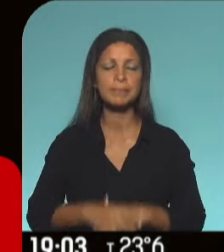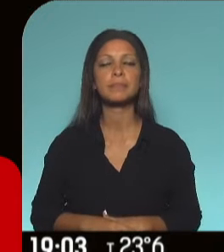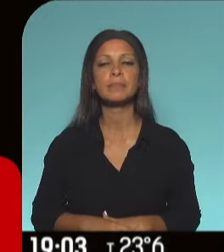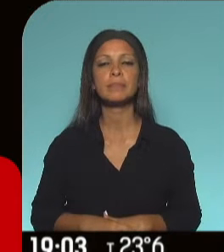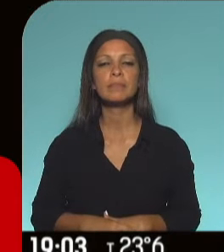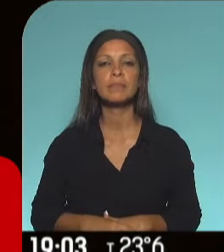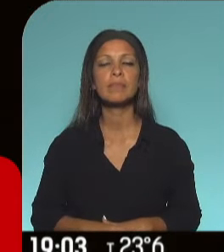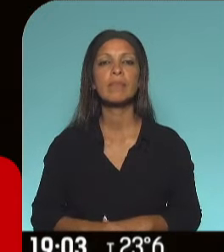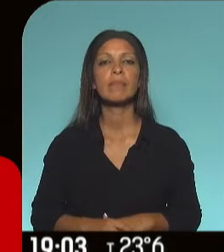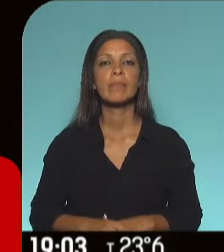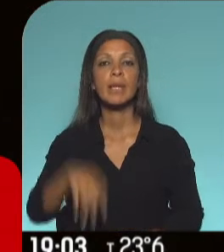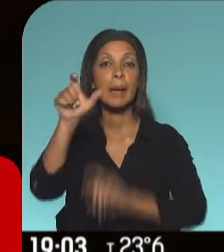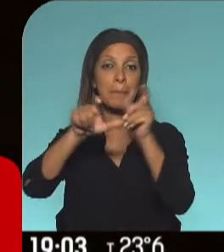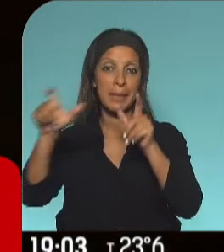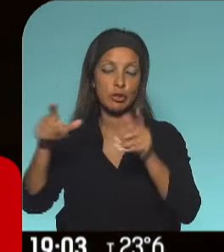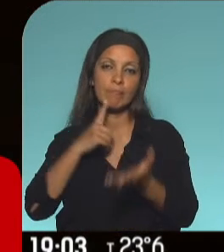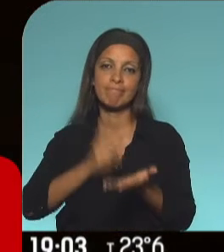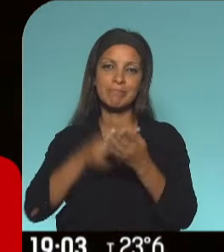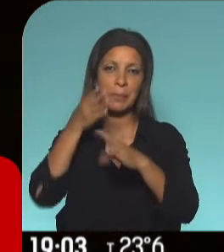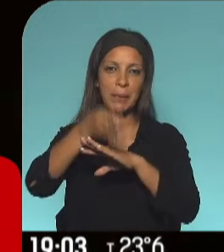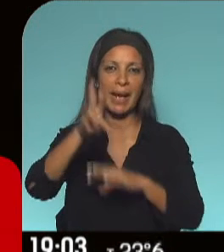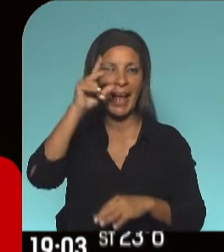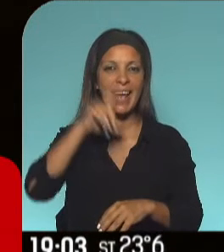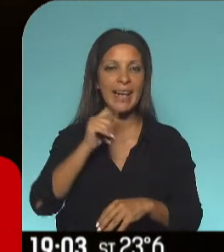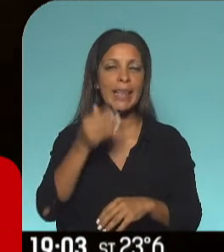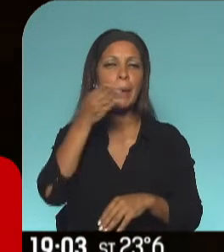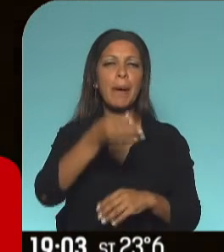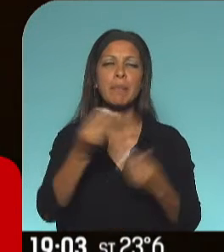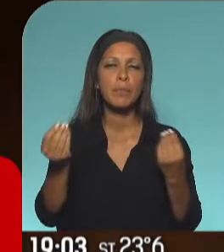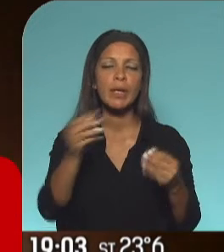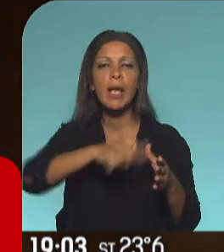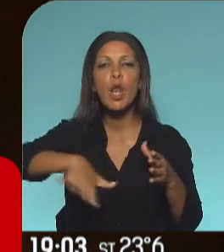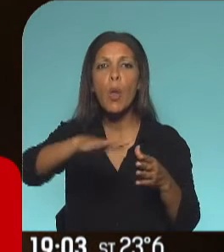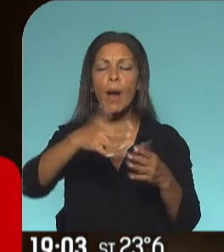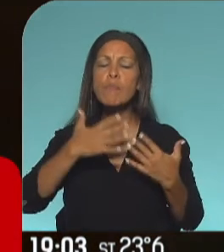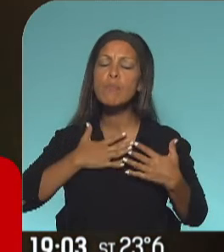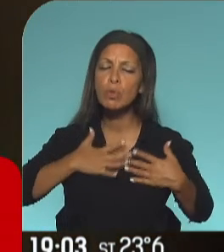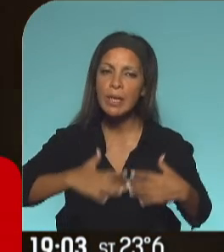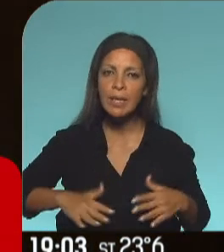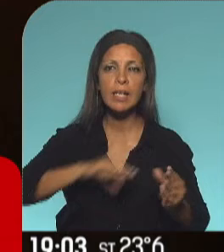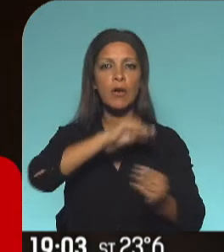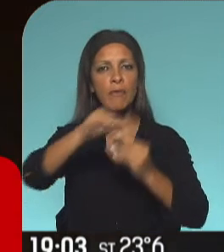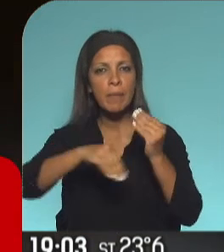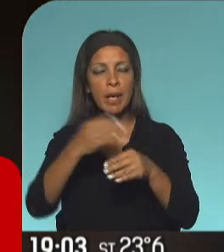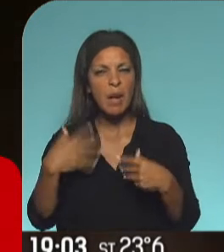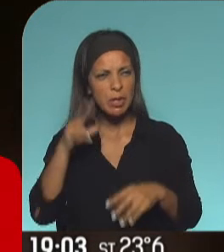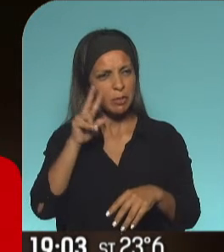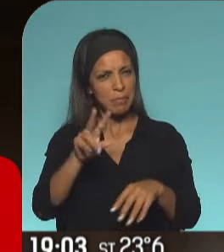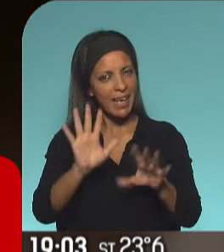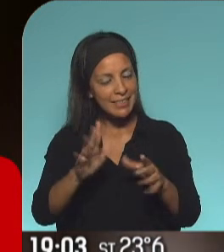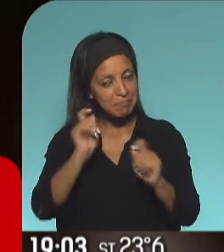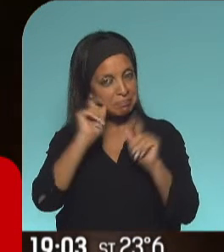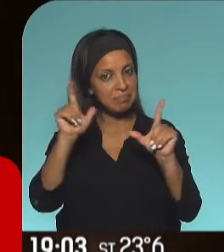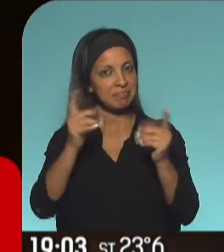Habitualmente quienes eligen para veranear Reta justamente lo hacen porque es un ambiente familiar. Por eso también llama la atención estas imágenes que estamos compartiendo